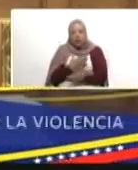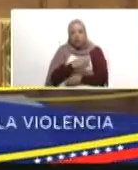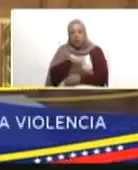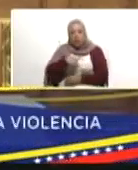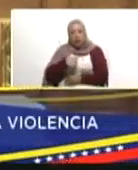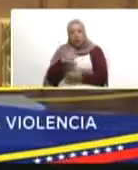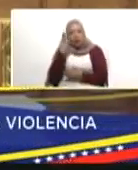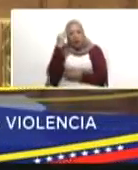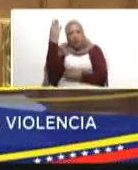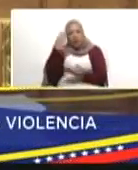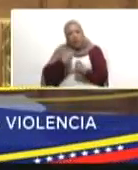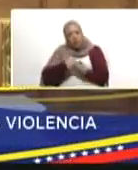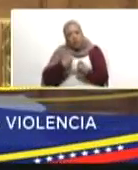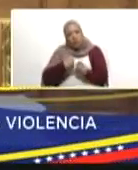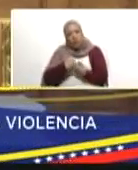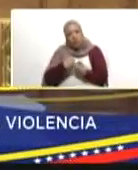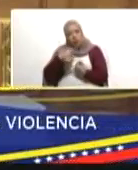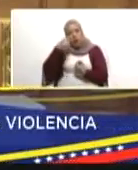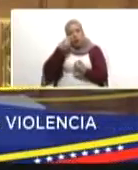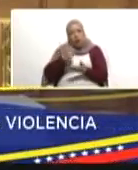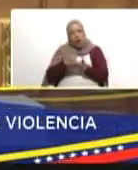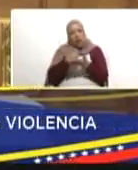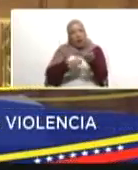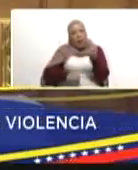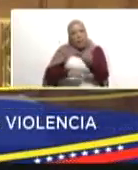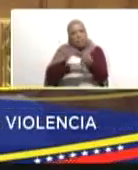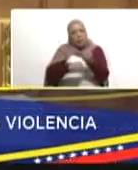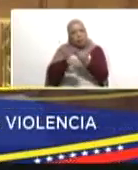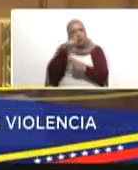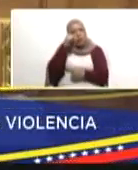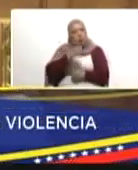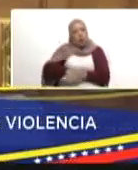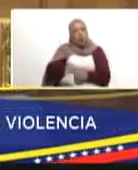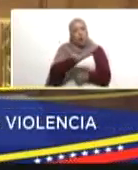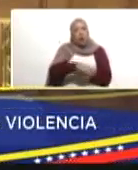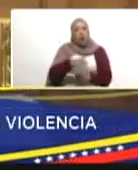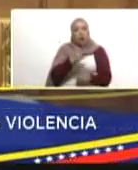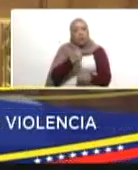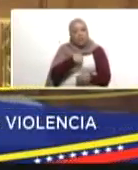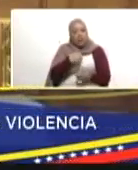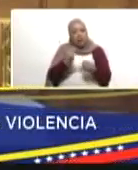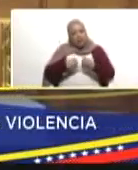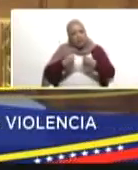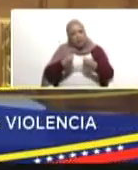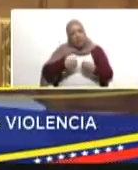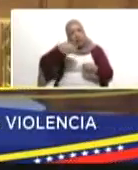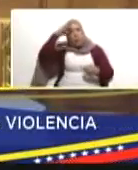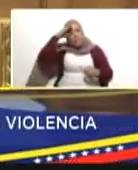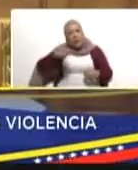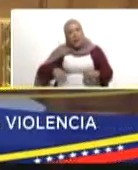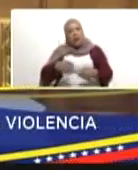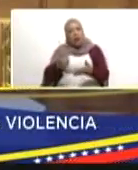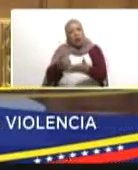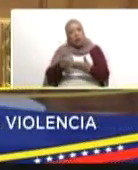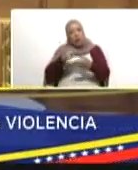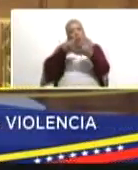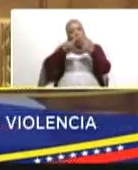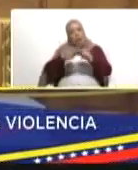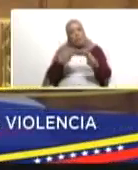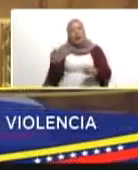siempre y en manos del pueblo y en manos de ustedes militares encomiendo mi vida encomendamos nuestra vida y la paz de